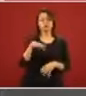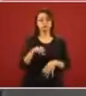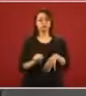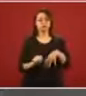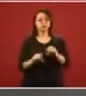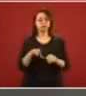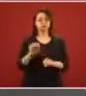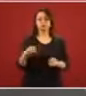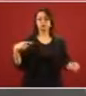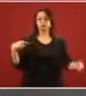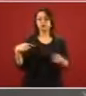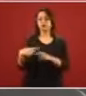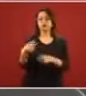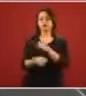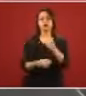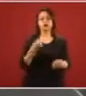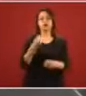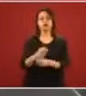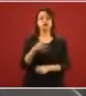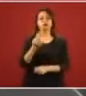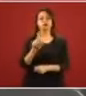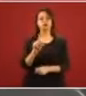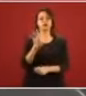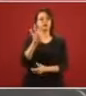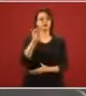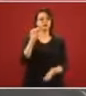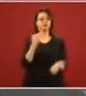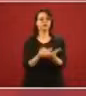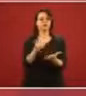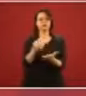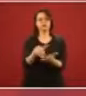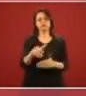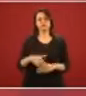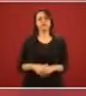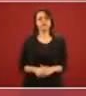este año como 35 mil millones.